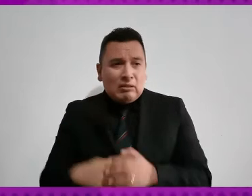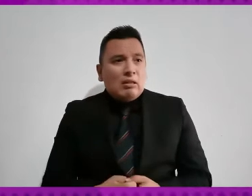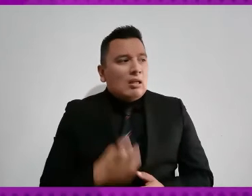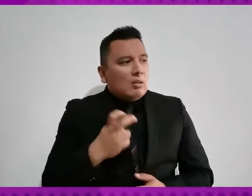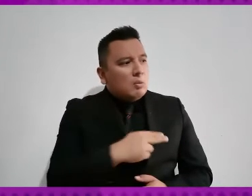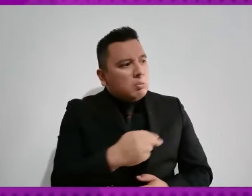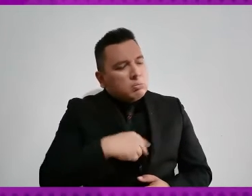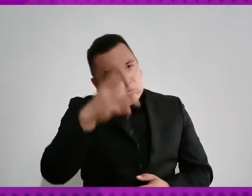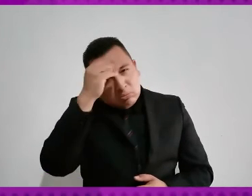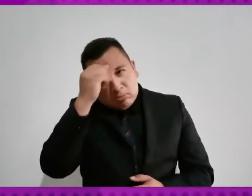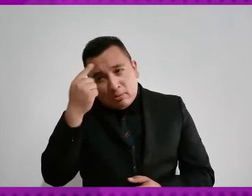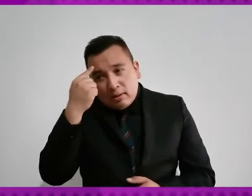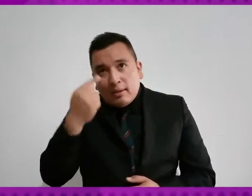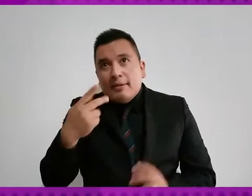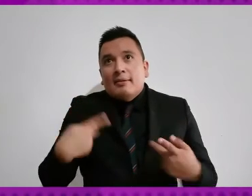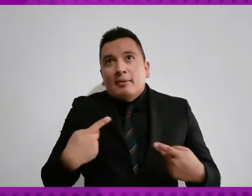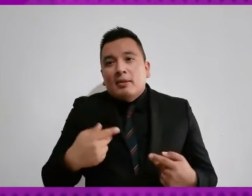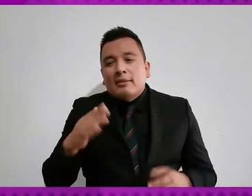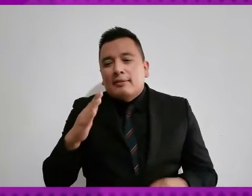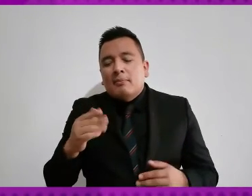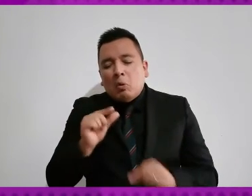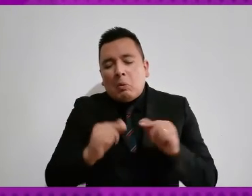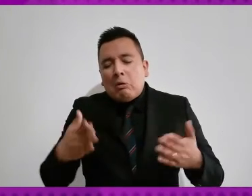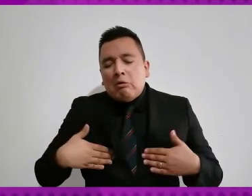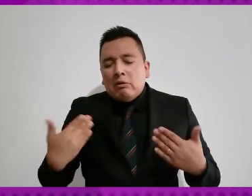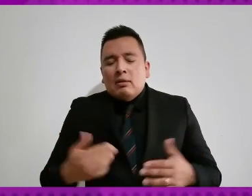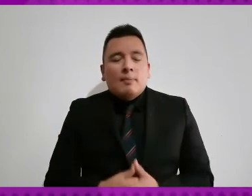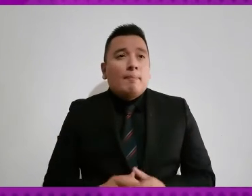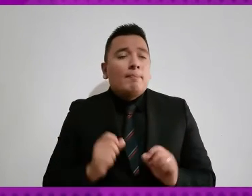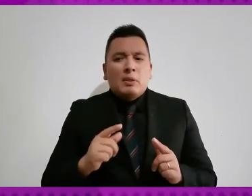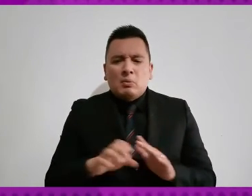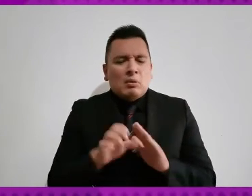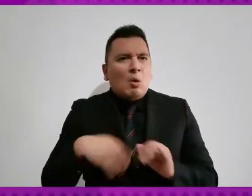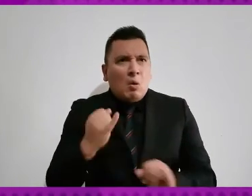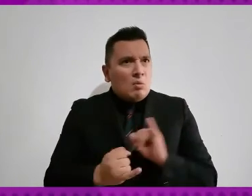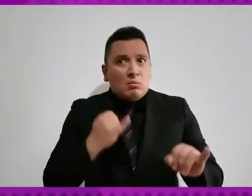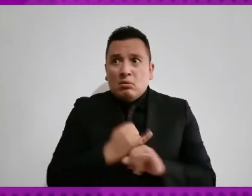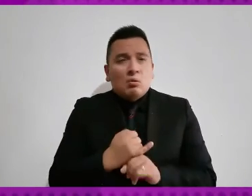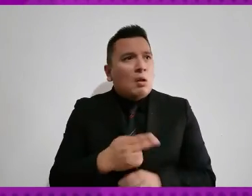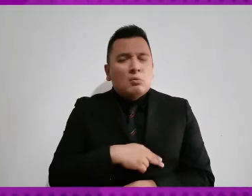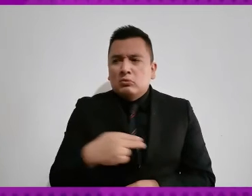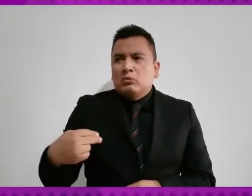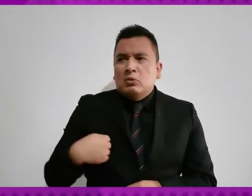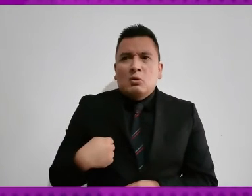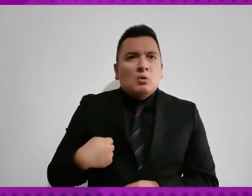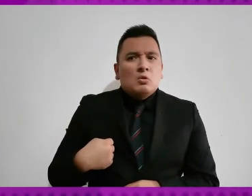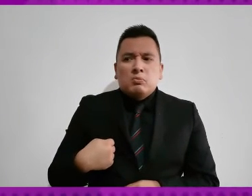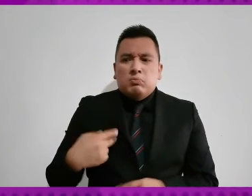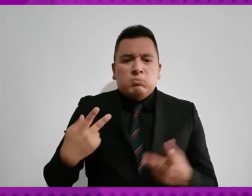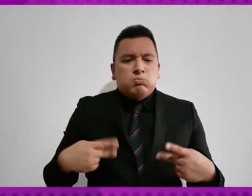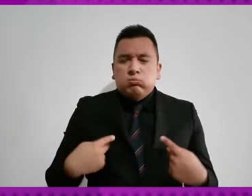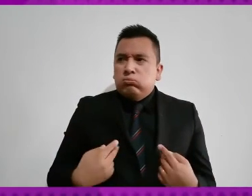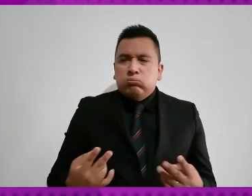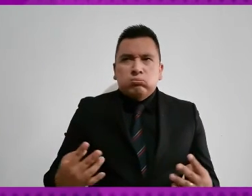público en función de que las y los ciudadanos tienen la confianza, y a nivel internacional yo te diría, también hay un prestigio internacional de las